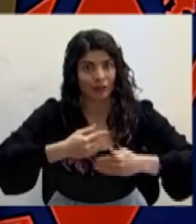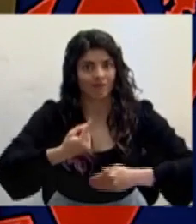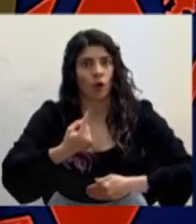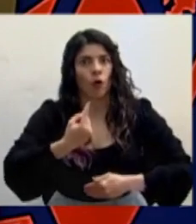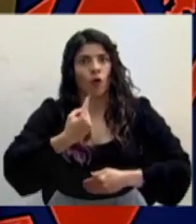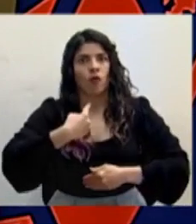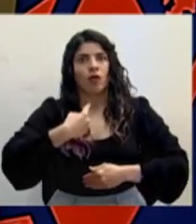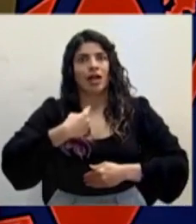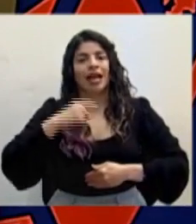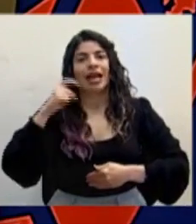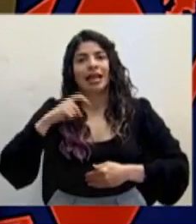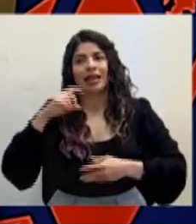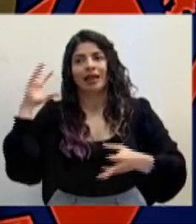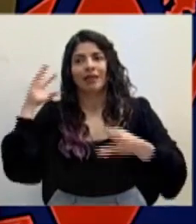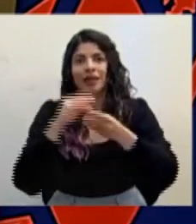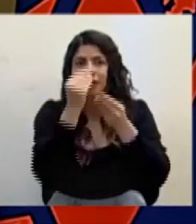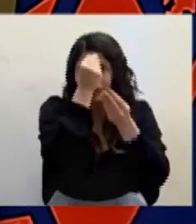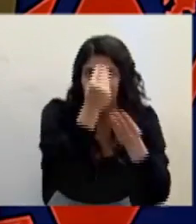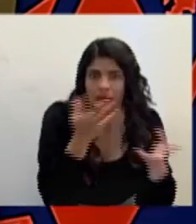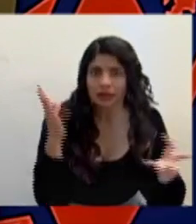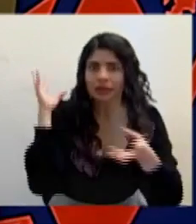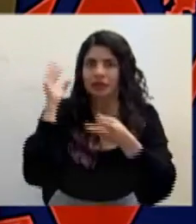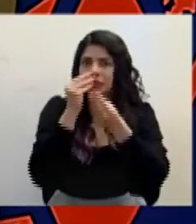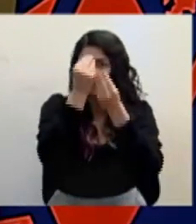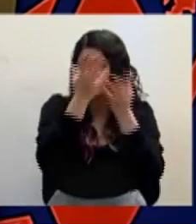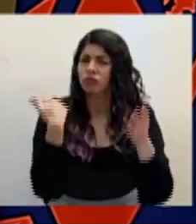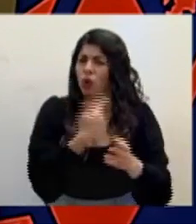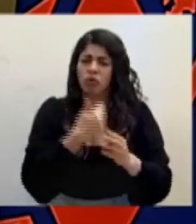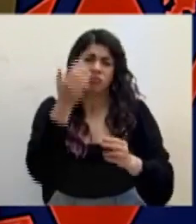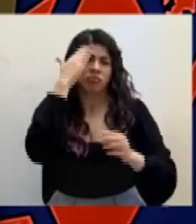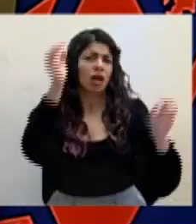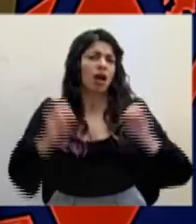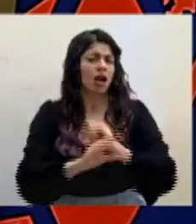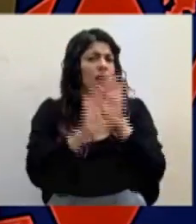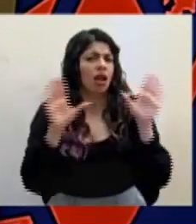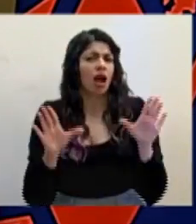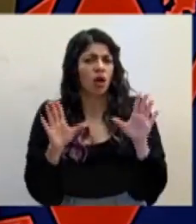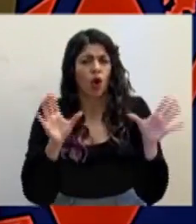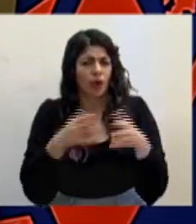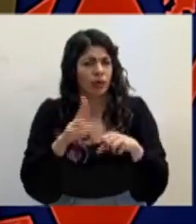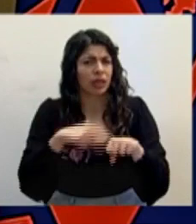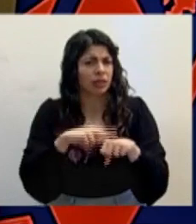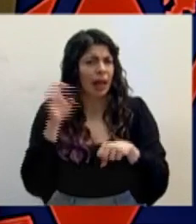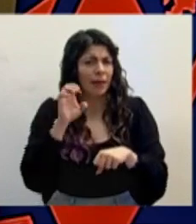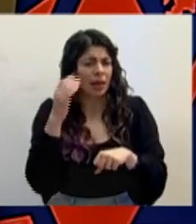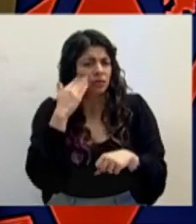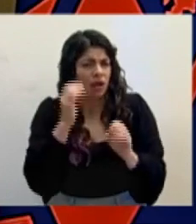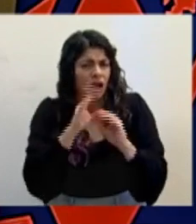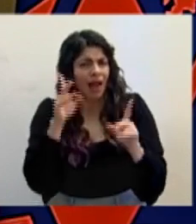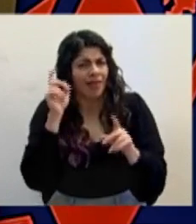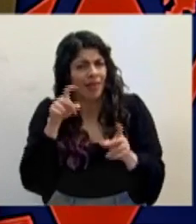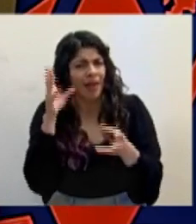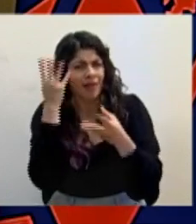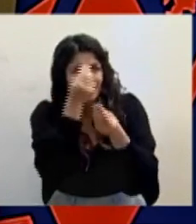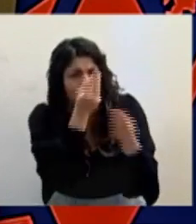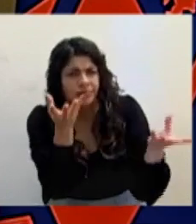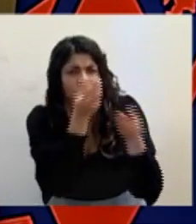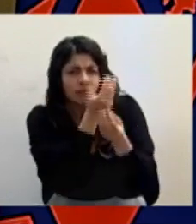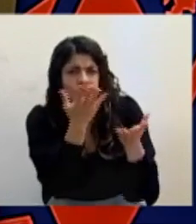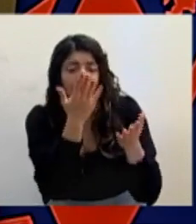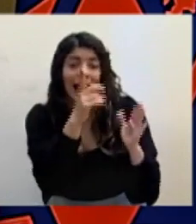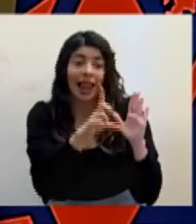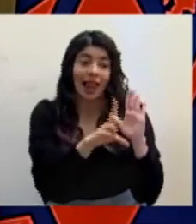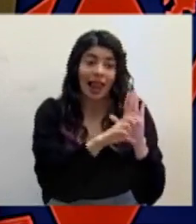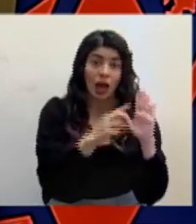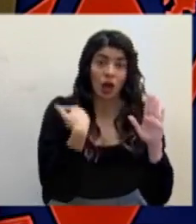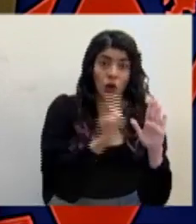un rendimiento de cuentas. Y en esto sí lo tenemos claro, muy claro, en la Comisión Nacional de Emergencias, porque tanto la ley